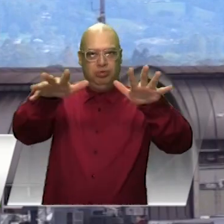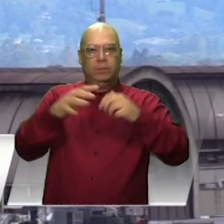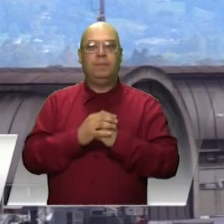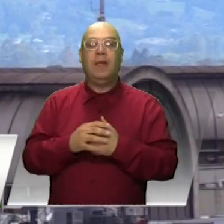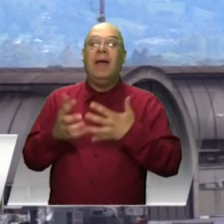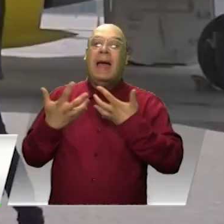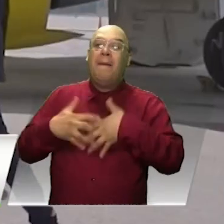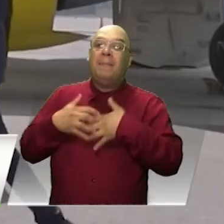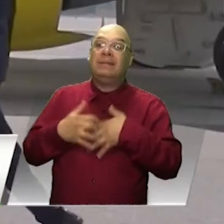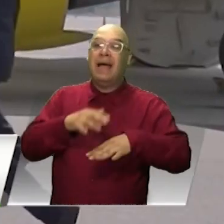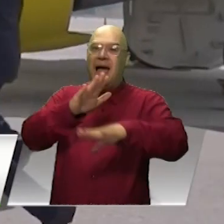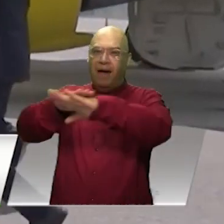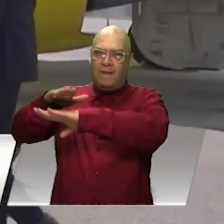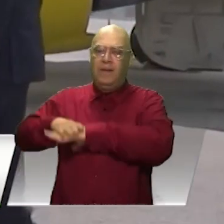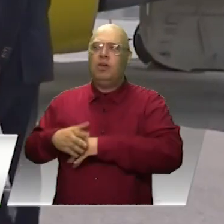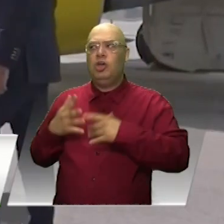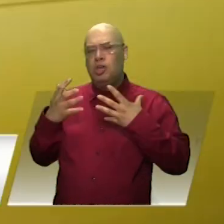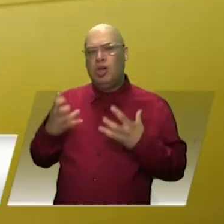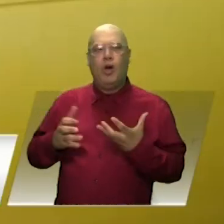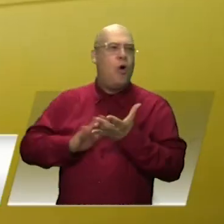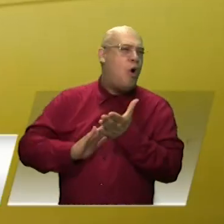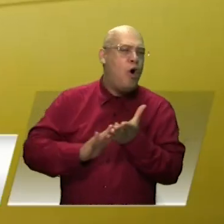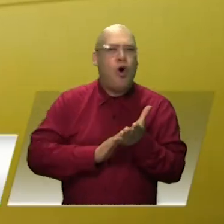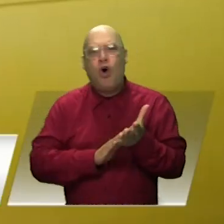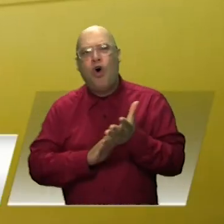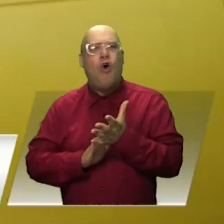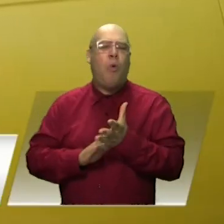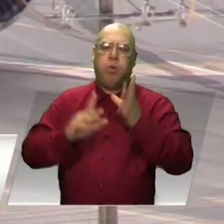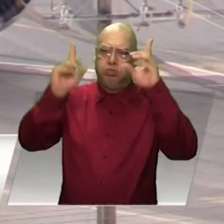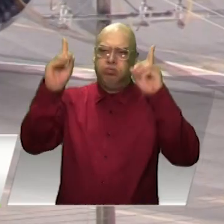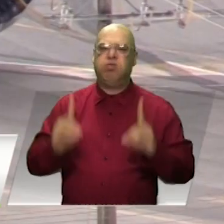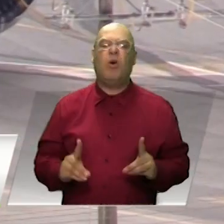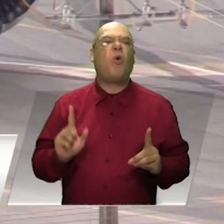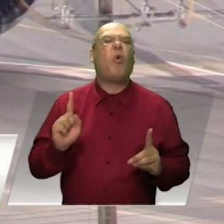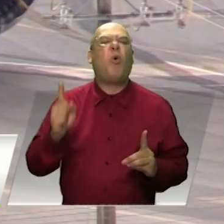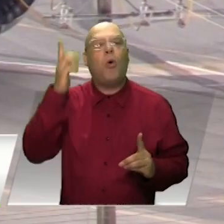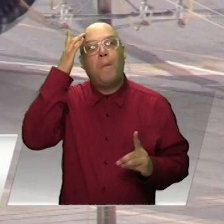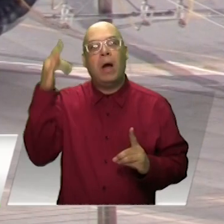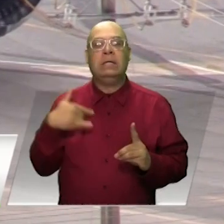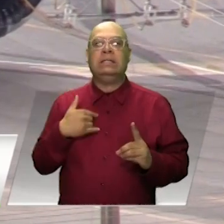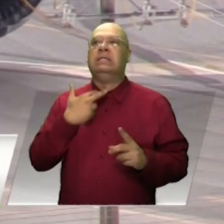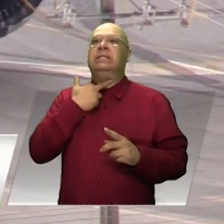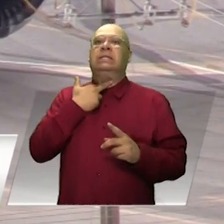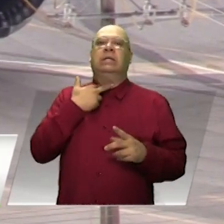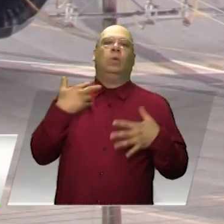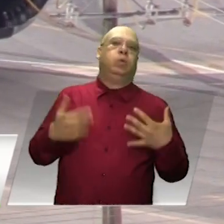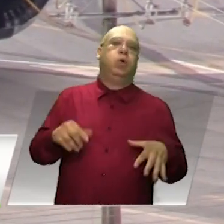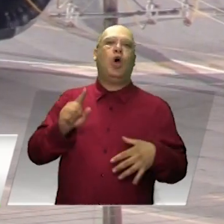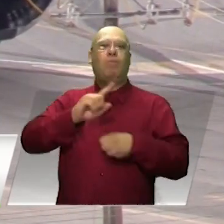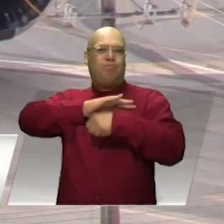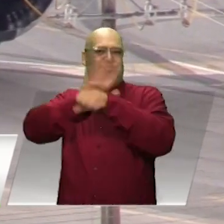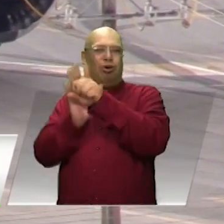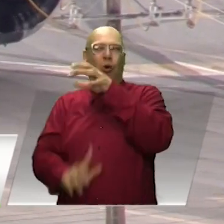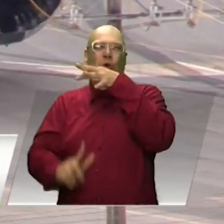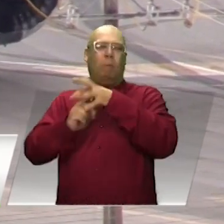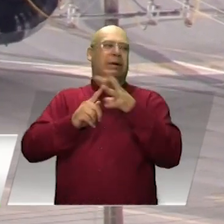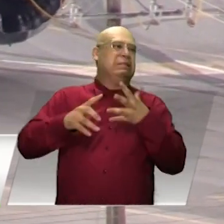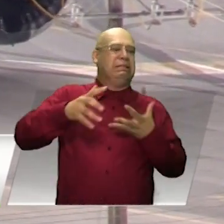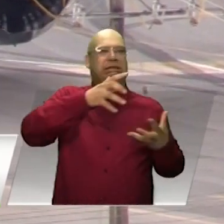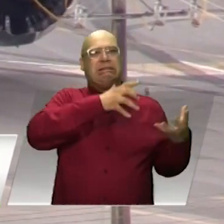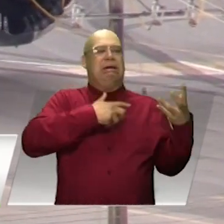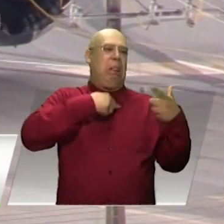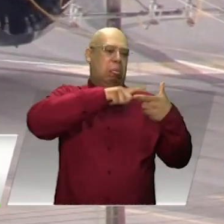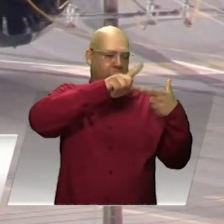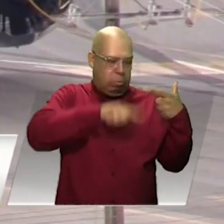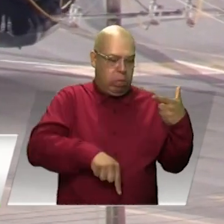compañía expresó que busca salidas y que la decisión se tomó luego de la crisis generada por el COVID-19. La compañía también espera